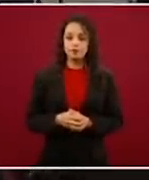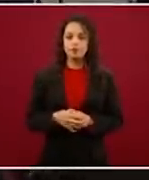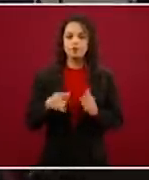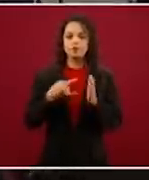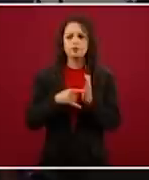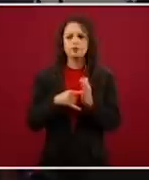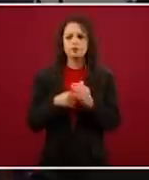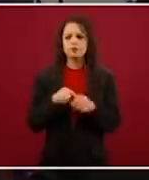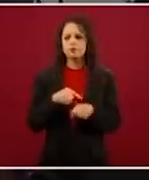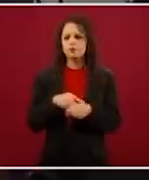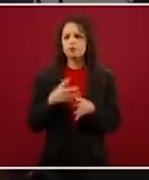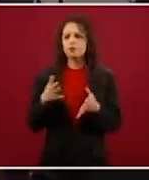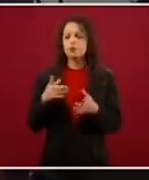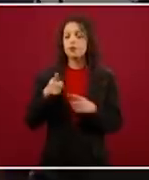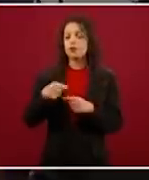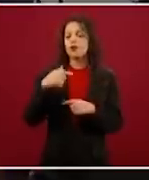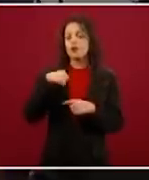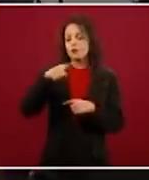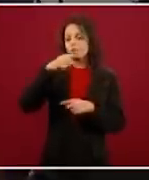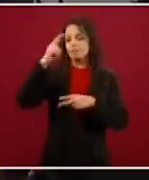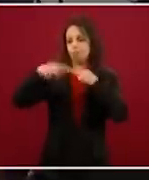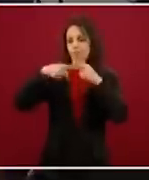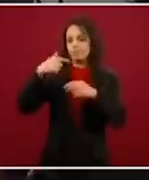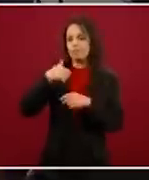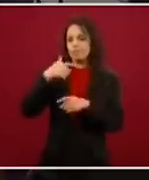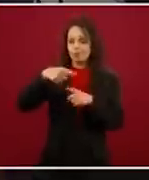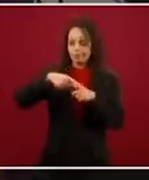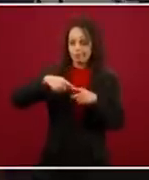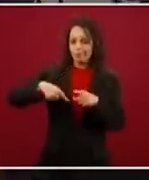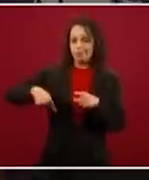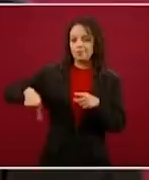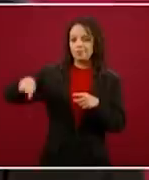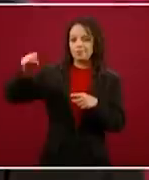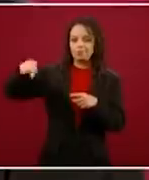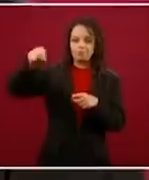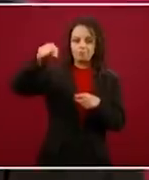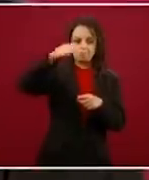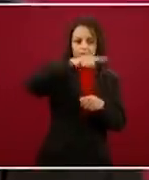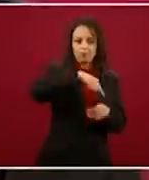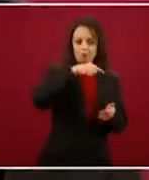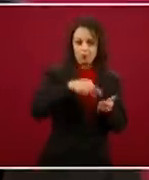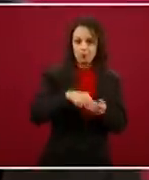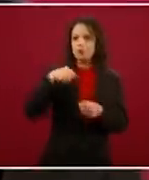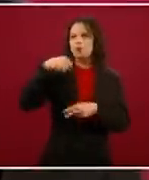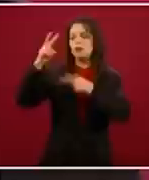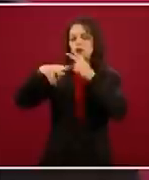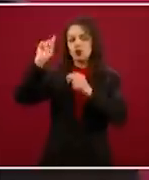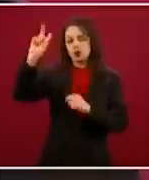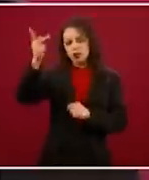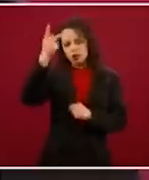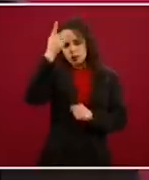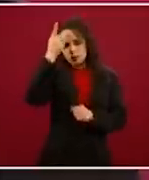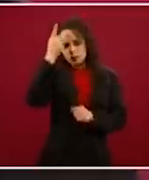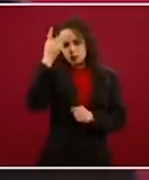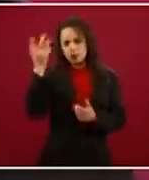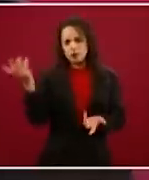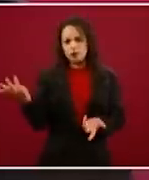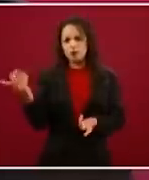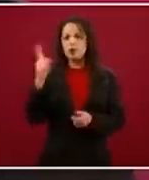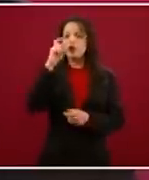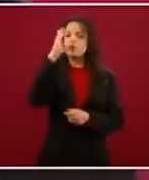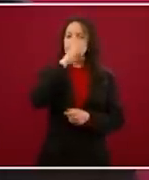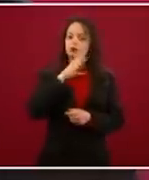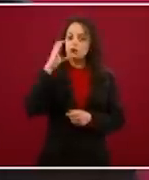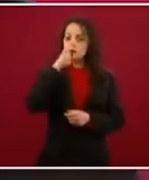es parte de una gira que tengo. Voy a estar en San Luis Potosí, voy a estar en